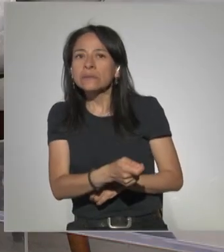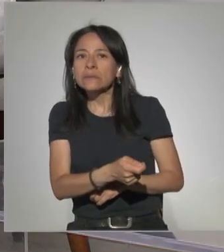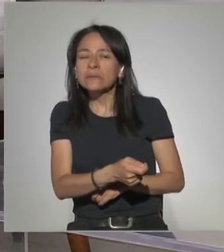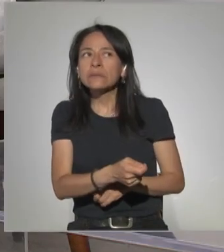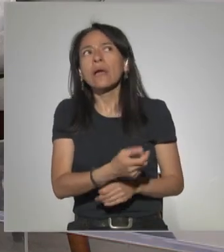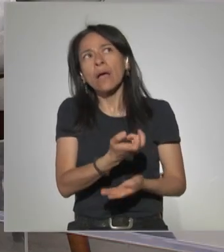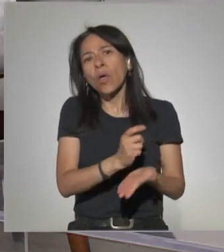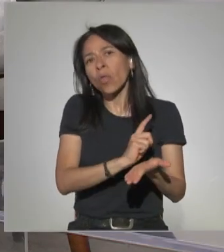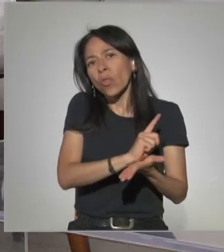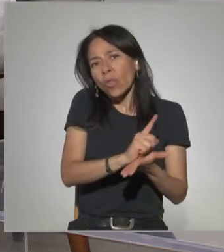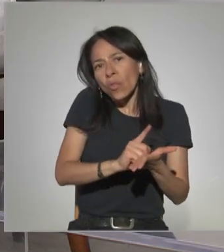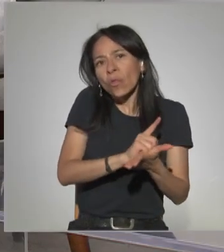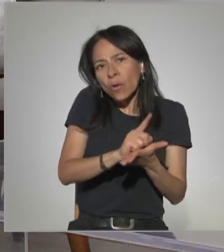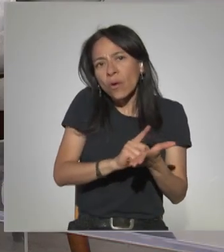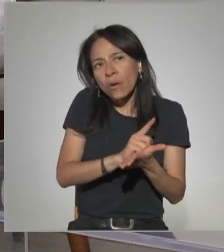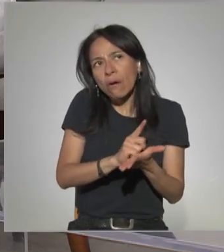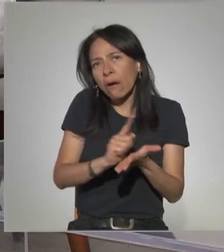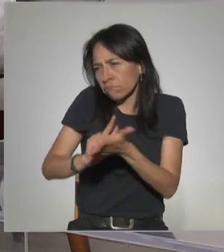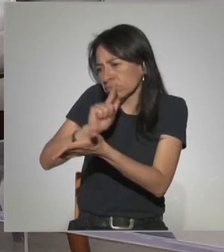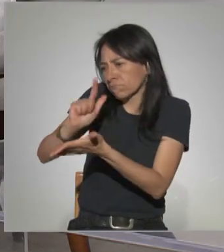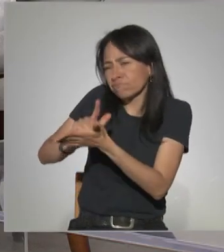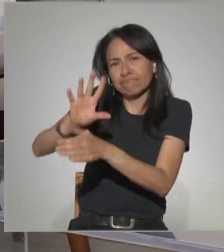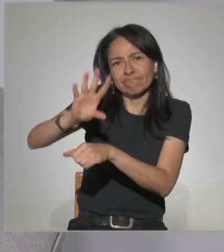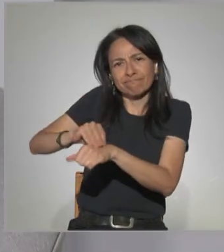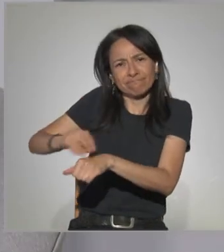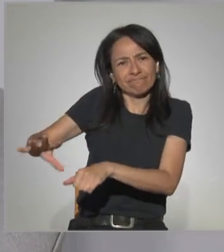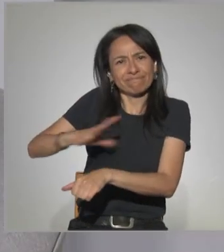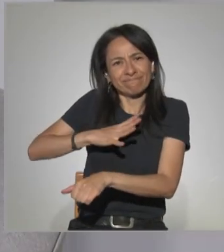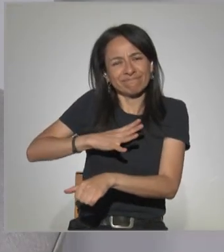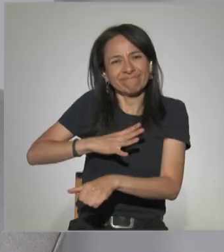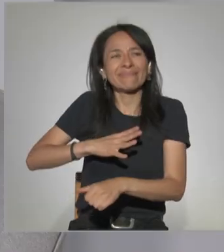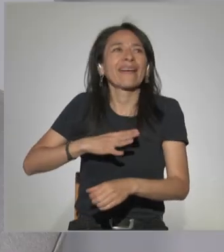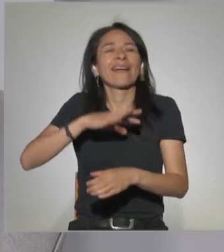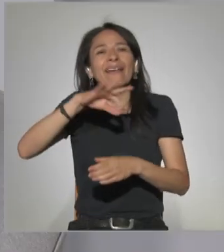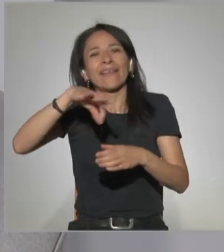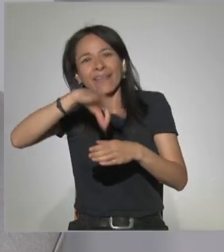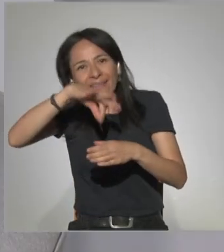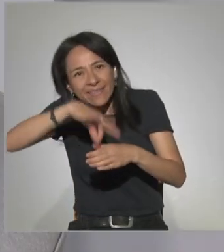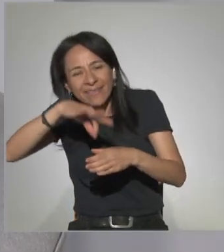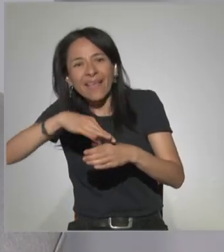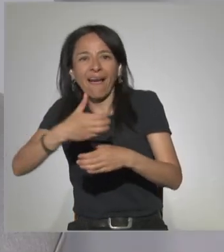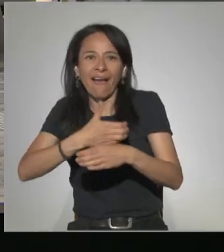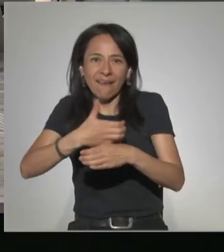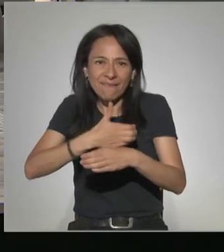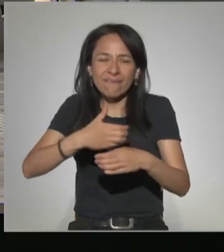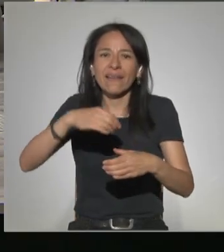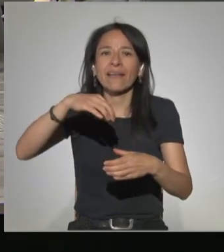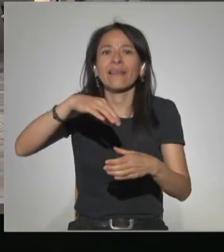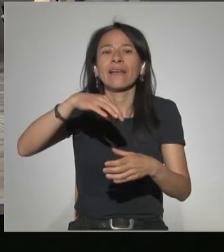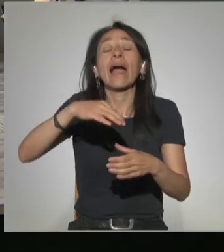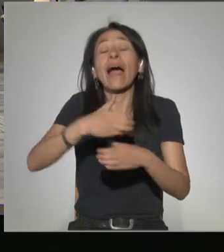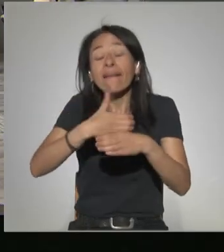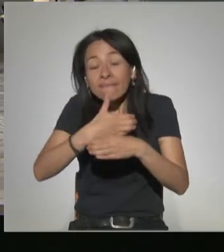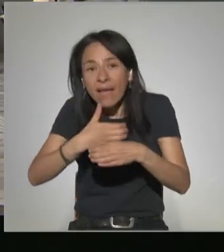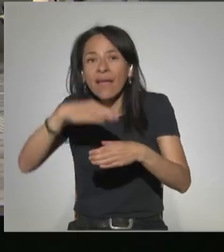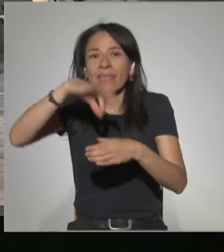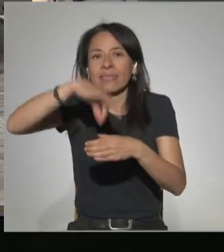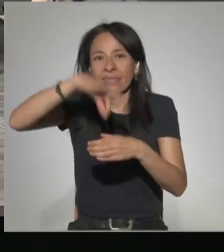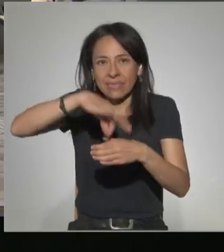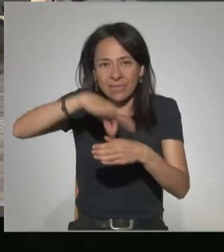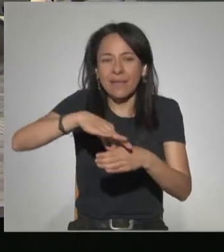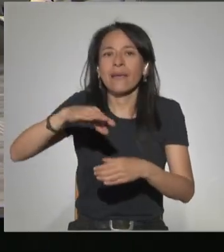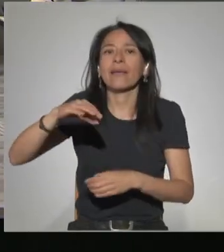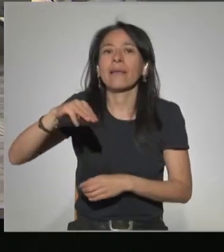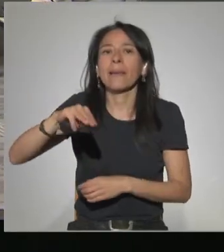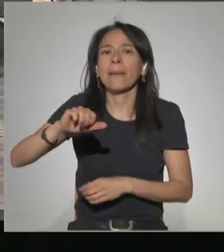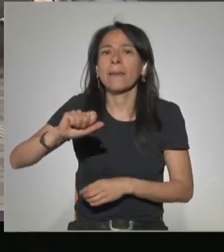legal, que es el café, que es el té matcha, que es el que toman en